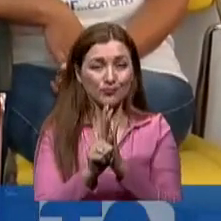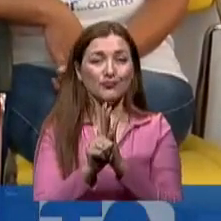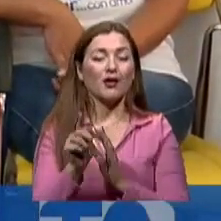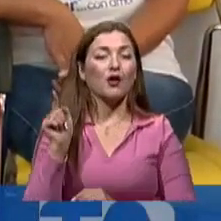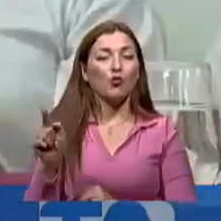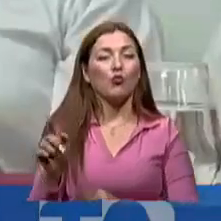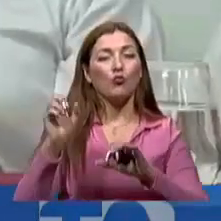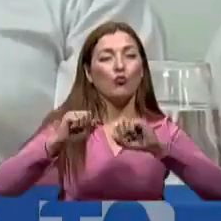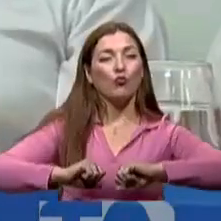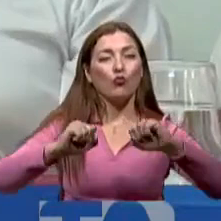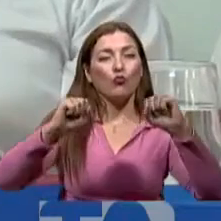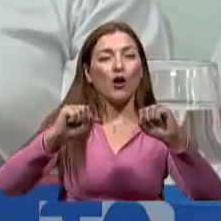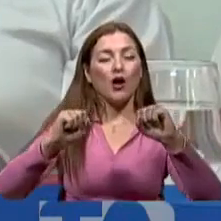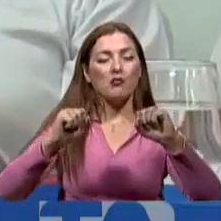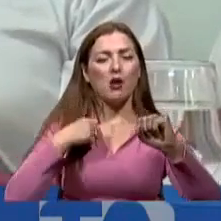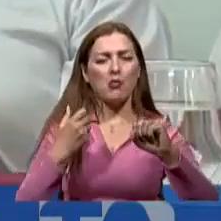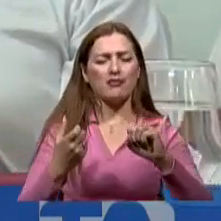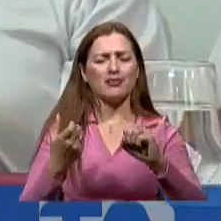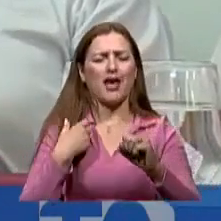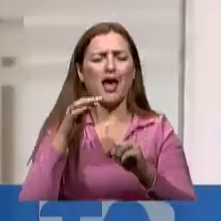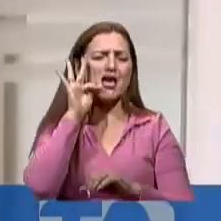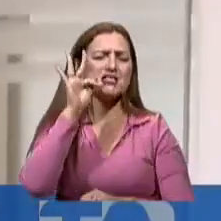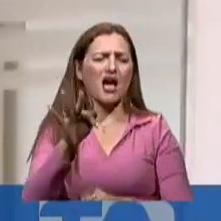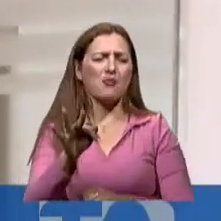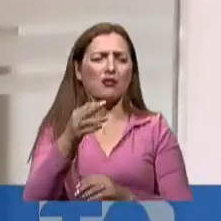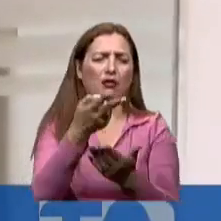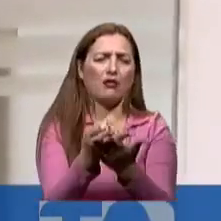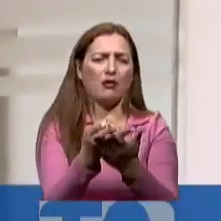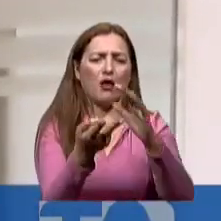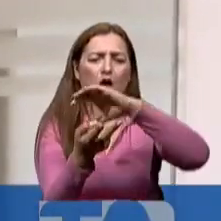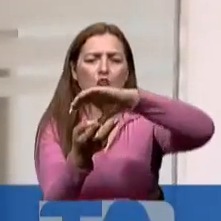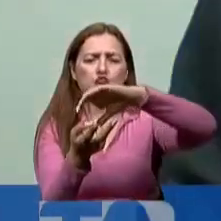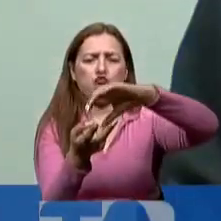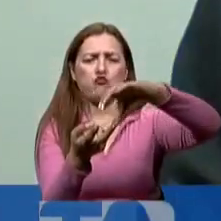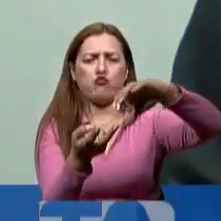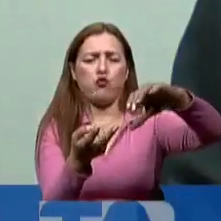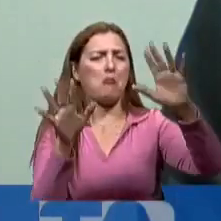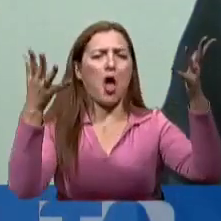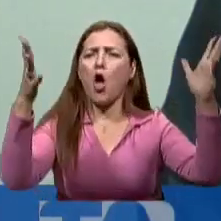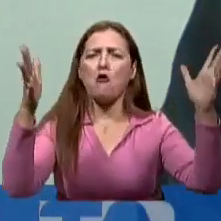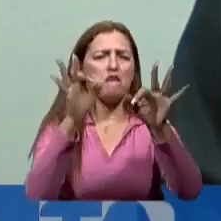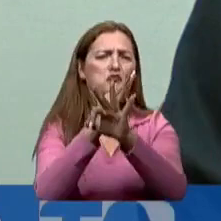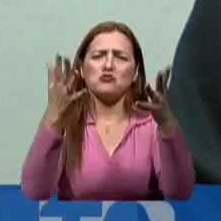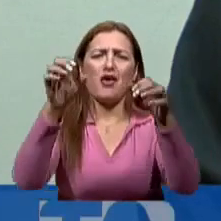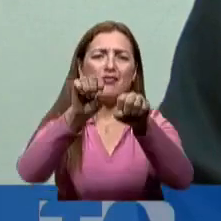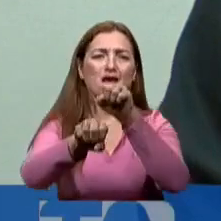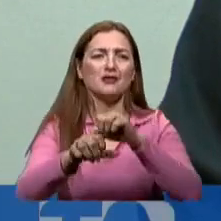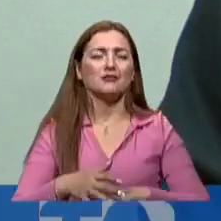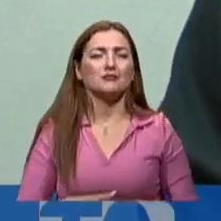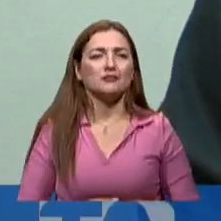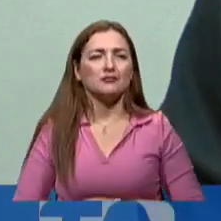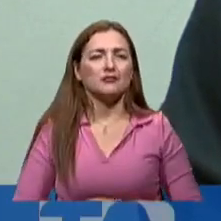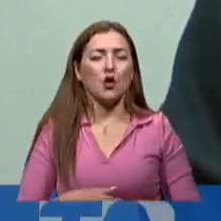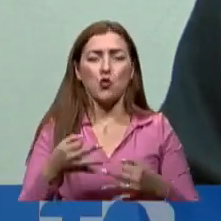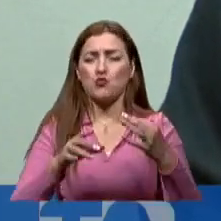siquiera pueden realizarse una tomografía porque las máquinas no están en funcionamiento porque no es justo que personalmente yo